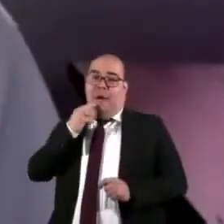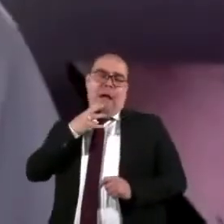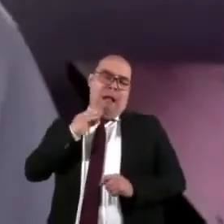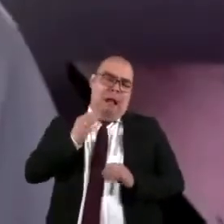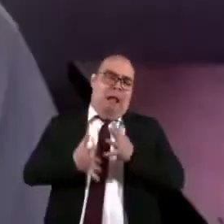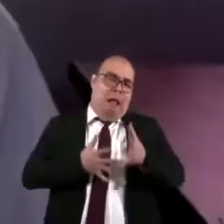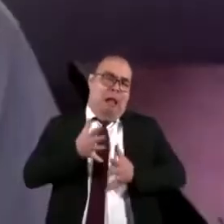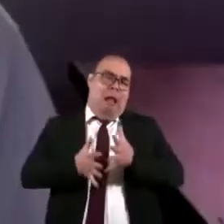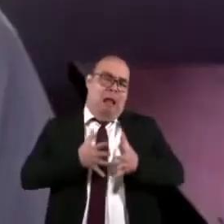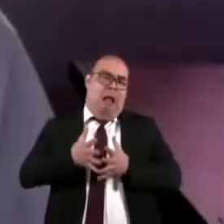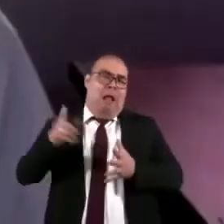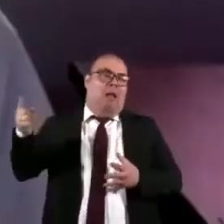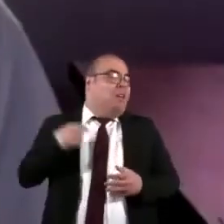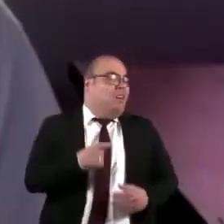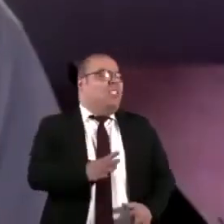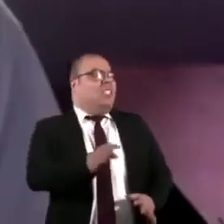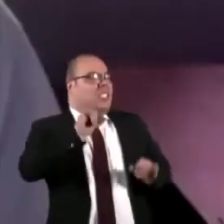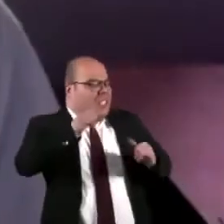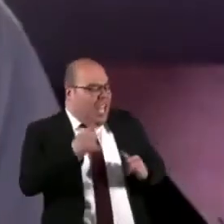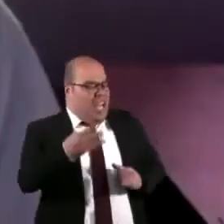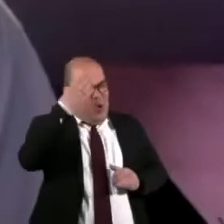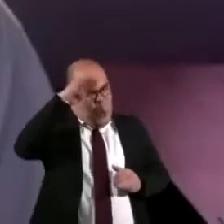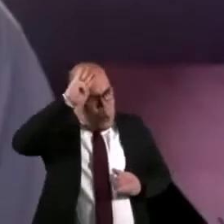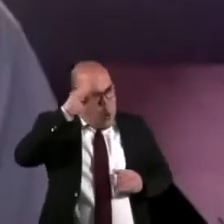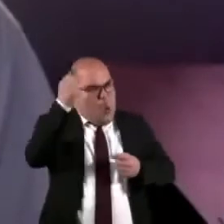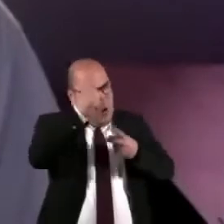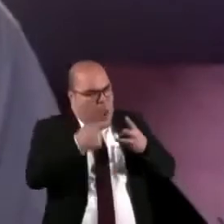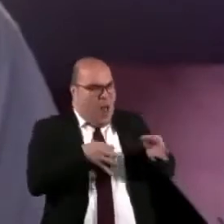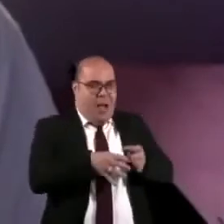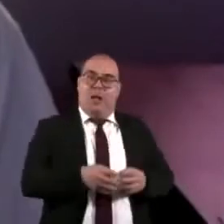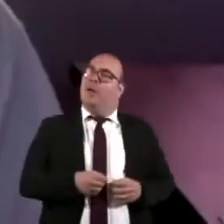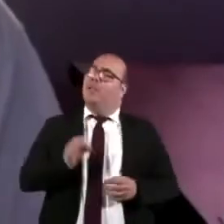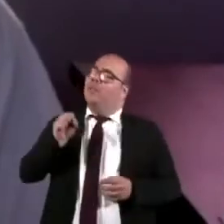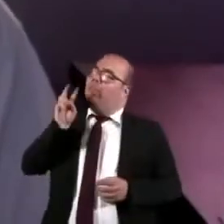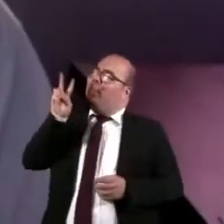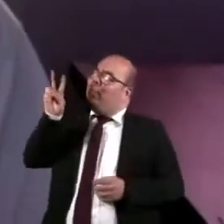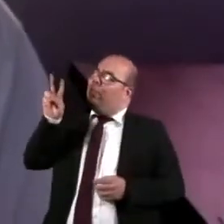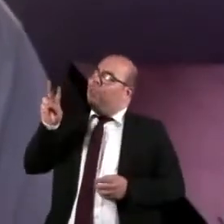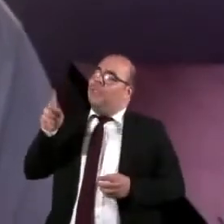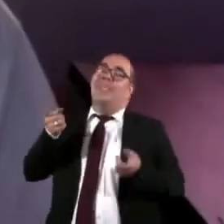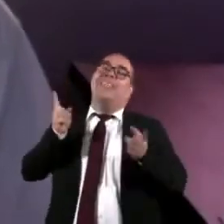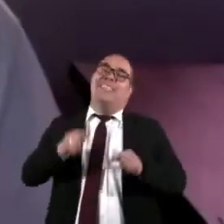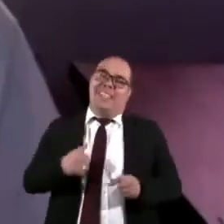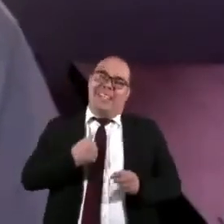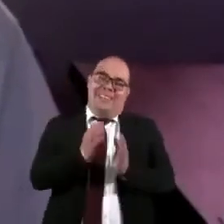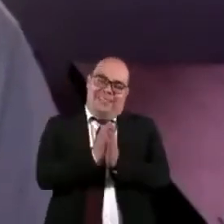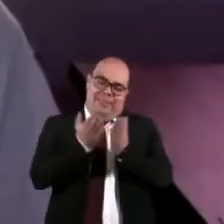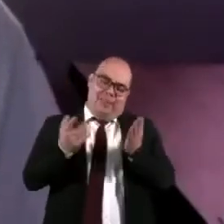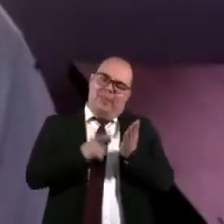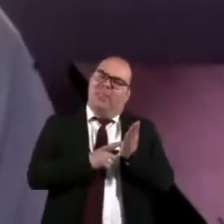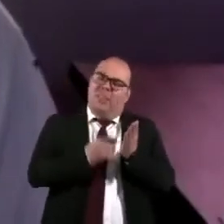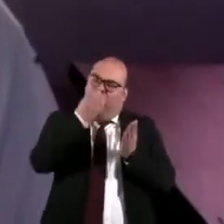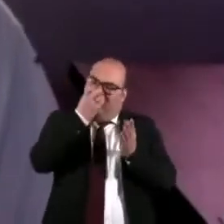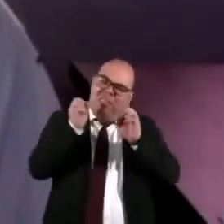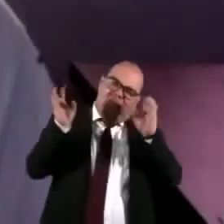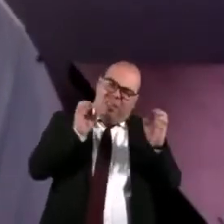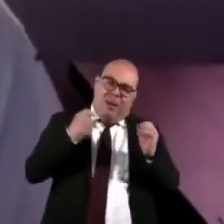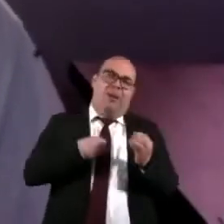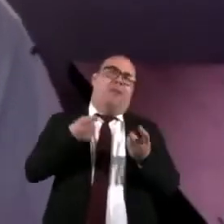época Radio Habana Cuba, y había mucha literatura. A mí me encantaba leer mucha literatura sobre el